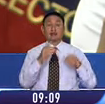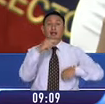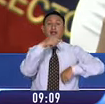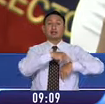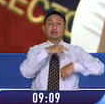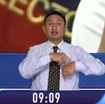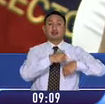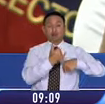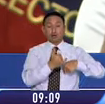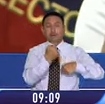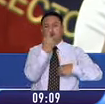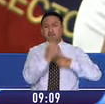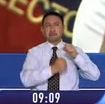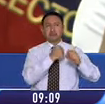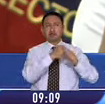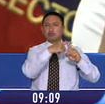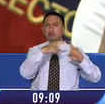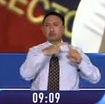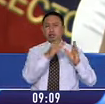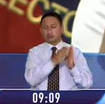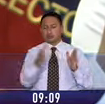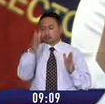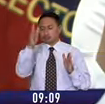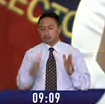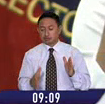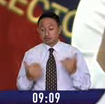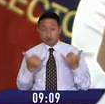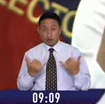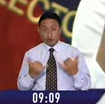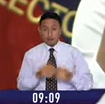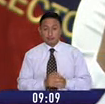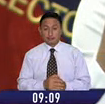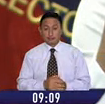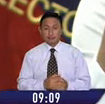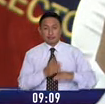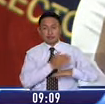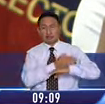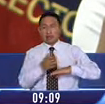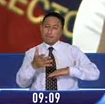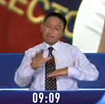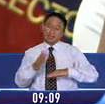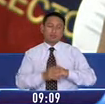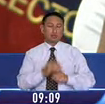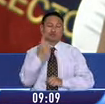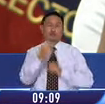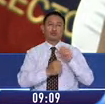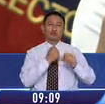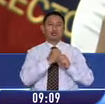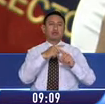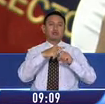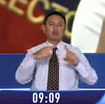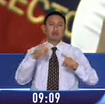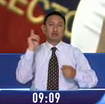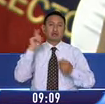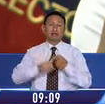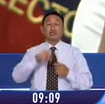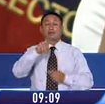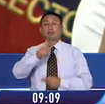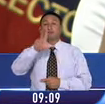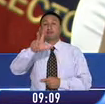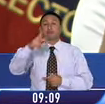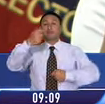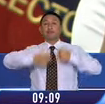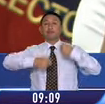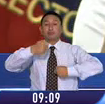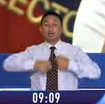el periodo o serán elegidos para completar el periodo, es decir, ejercerán sus funciones hasta el 23